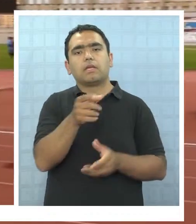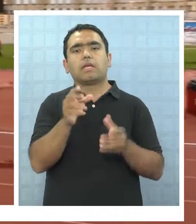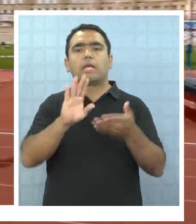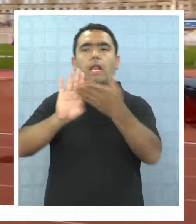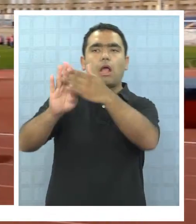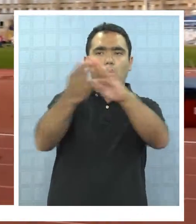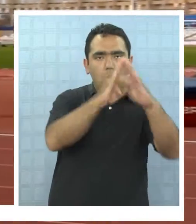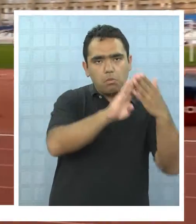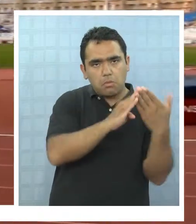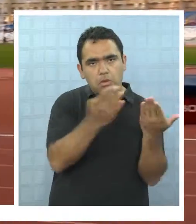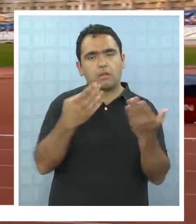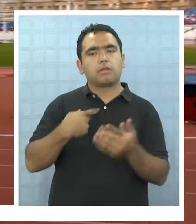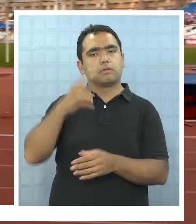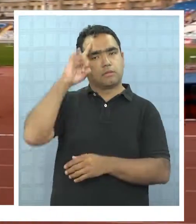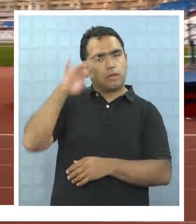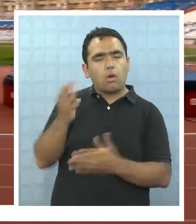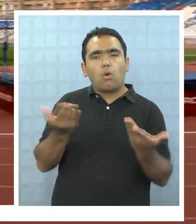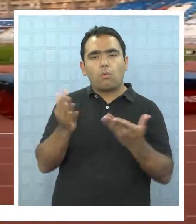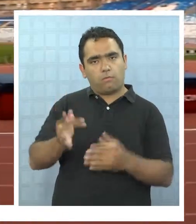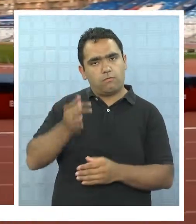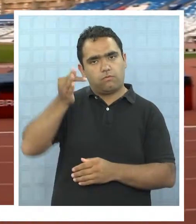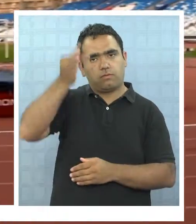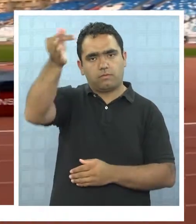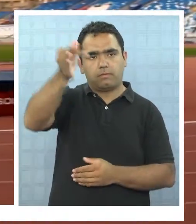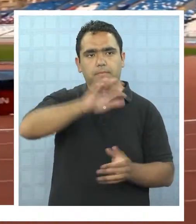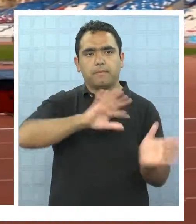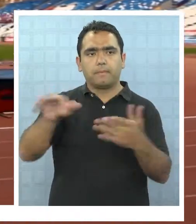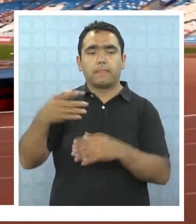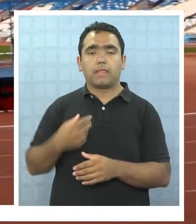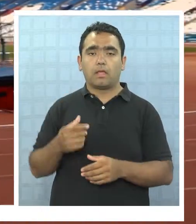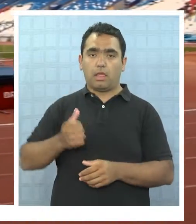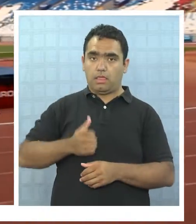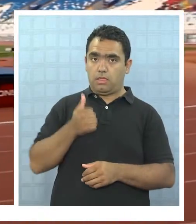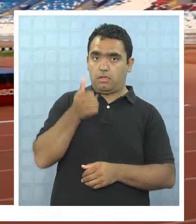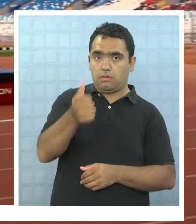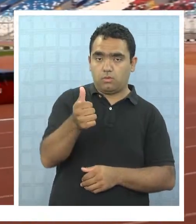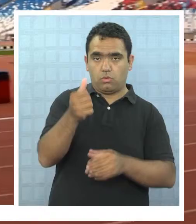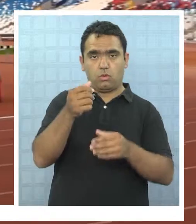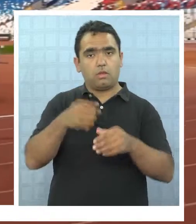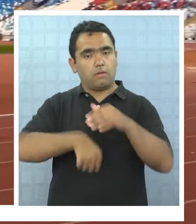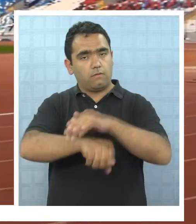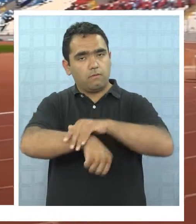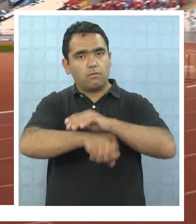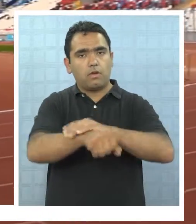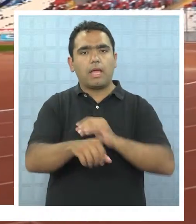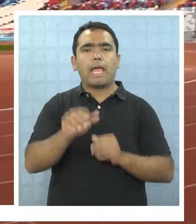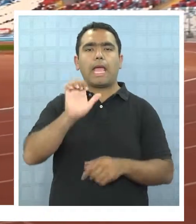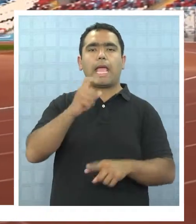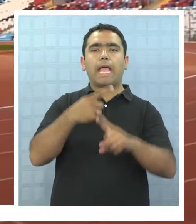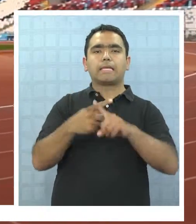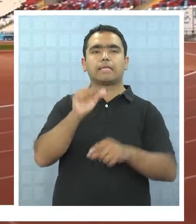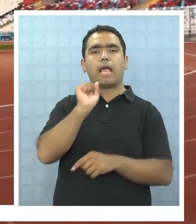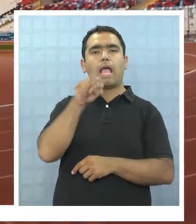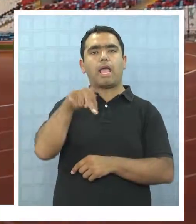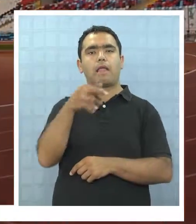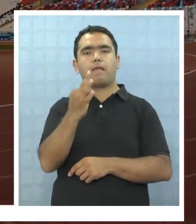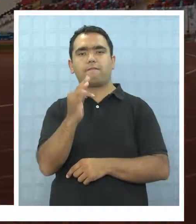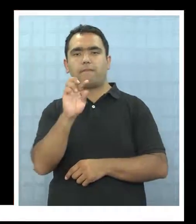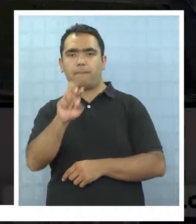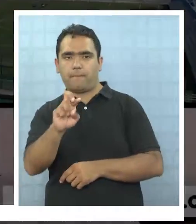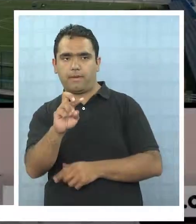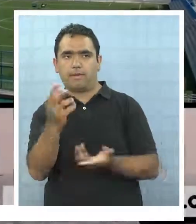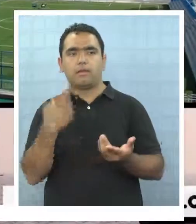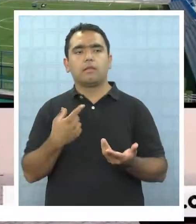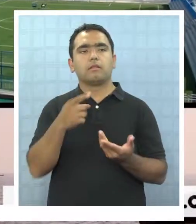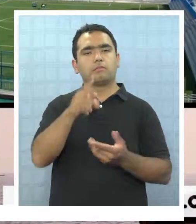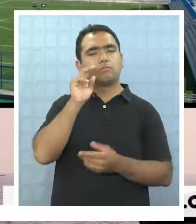y que la comunidad sea la que elija cómo seguimos a futuro. El dirigente del fútbol, expresidente de la ANFP, tiene una mirada